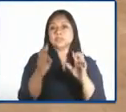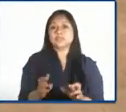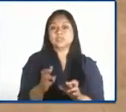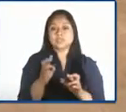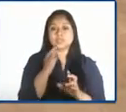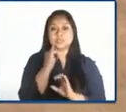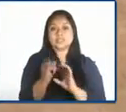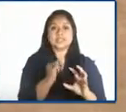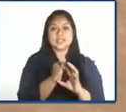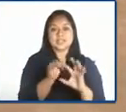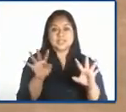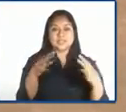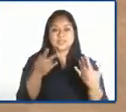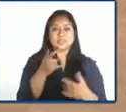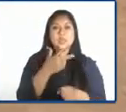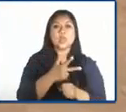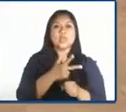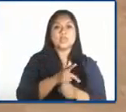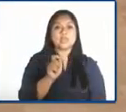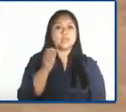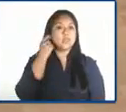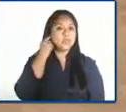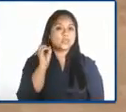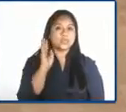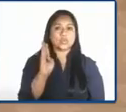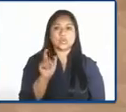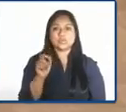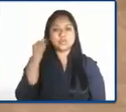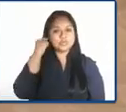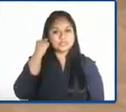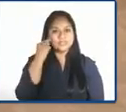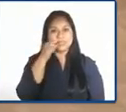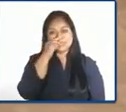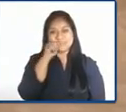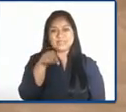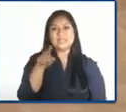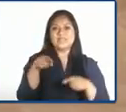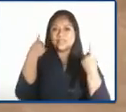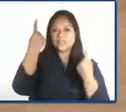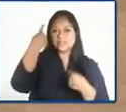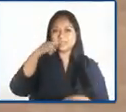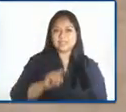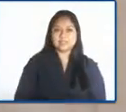de guatemala.gov.gt. Que tengan una feliz jornada.